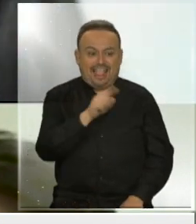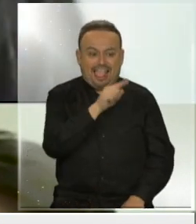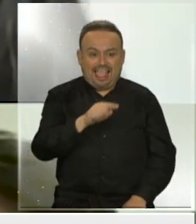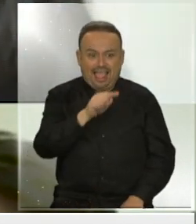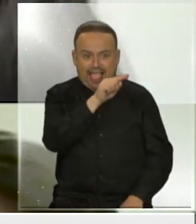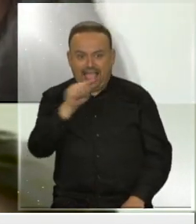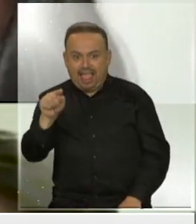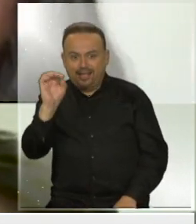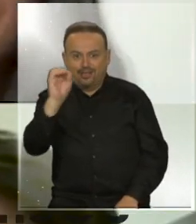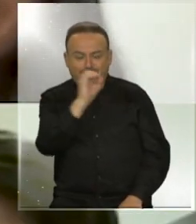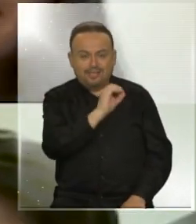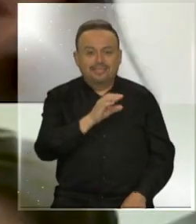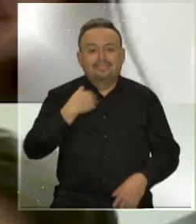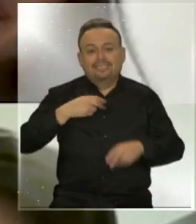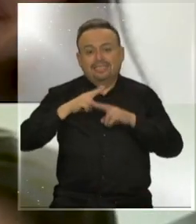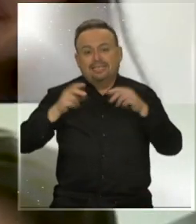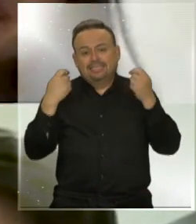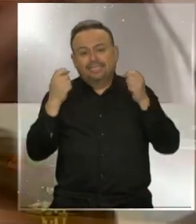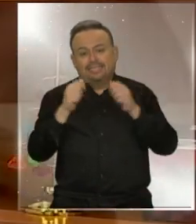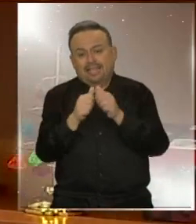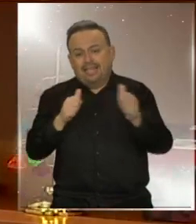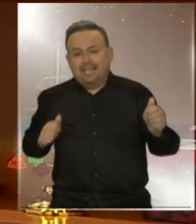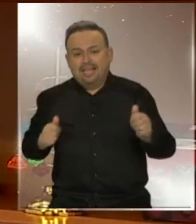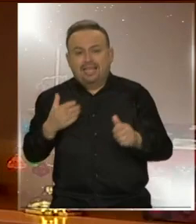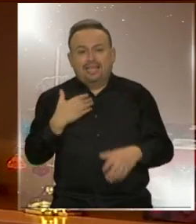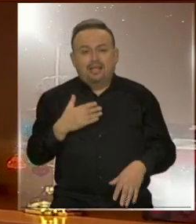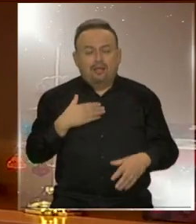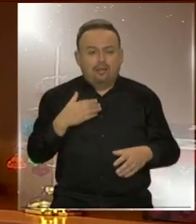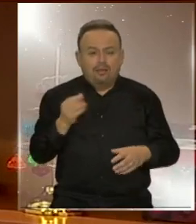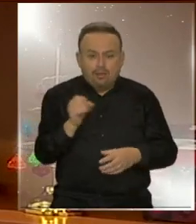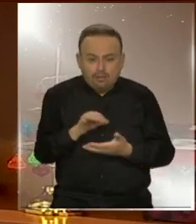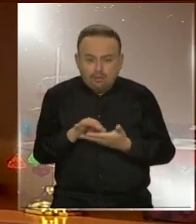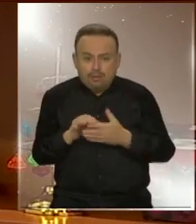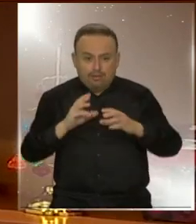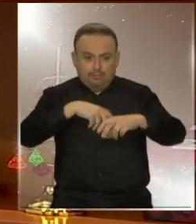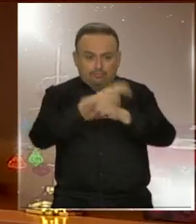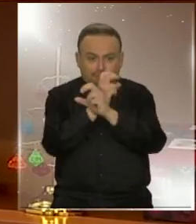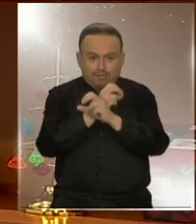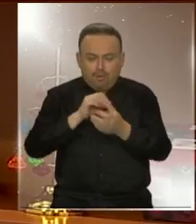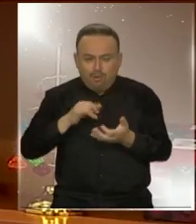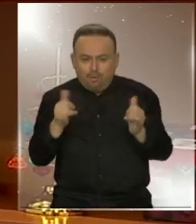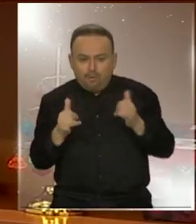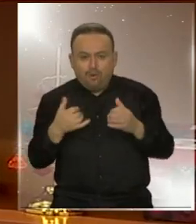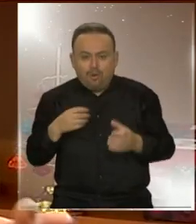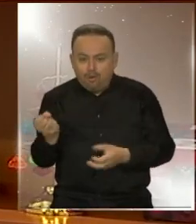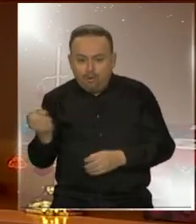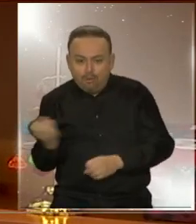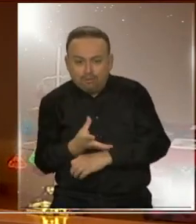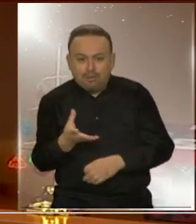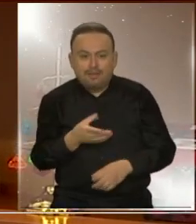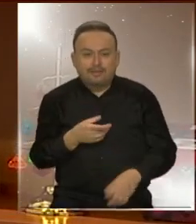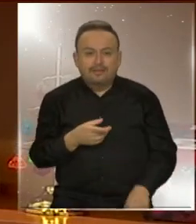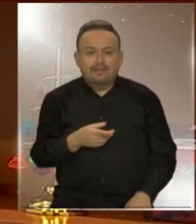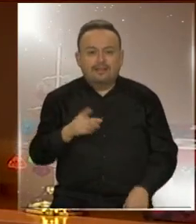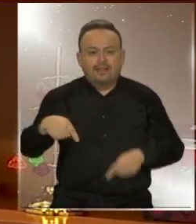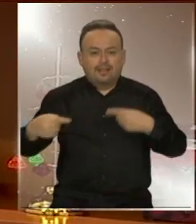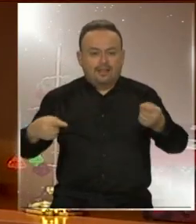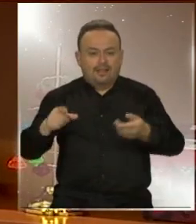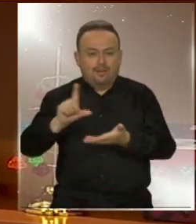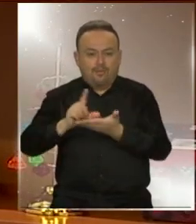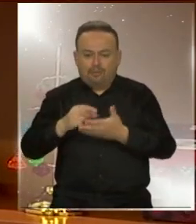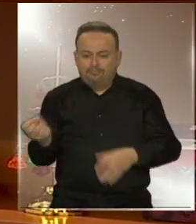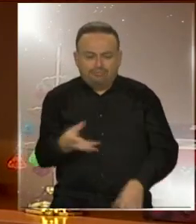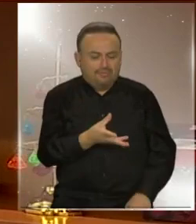He tratado de hacer cosas a la distancia, no sé, jugar a bachillerato por videoconferencia o al ludo y tiramos los dados en distintos